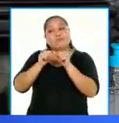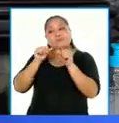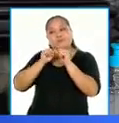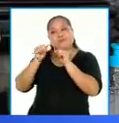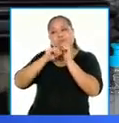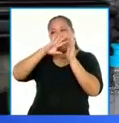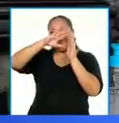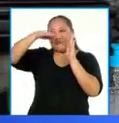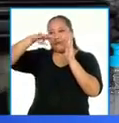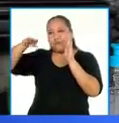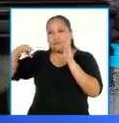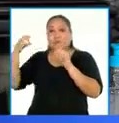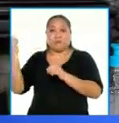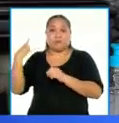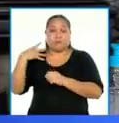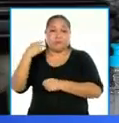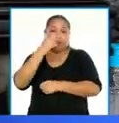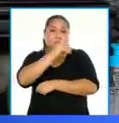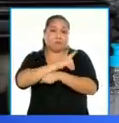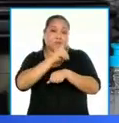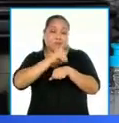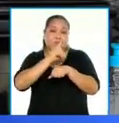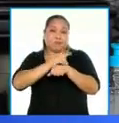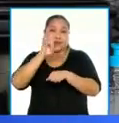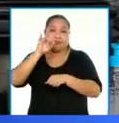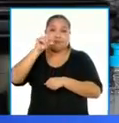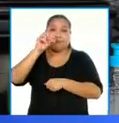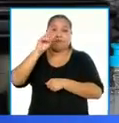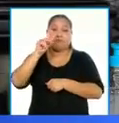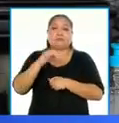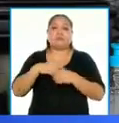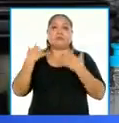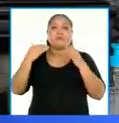que, como bien ha señalado el doctor Ugarte, están